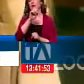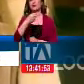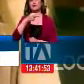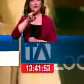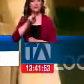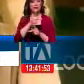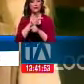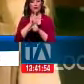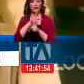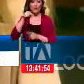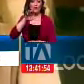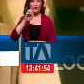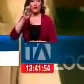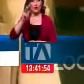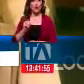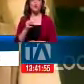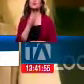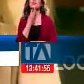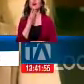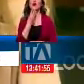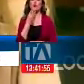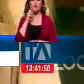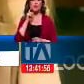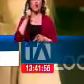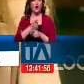info@hdcproducciones.com y